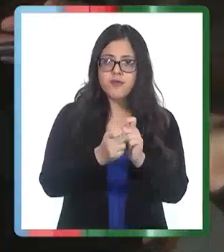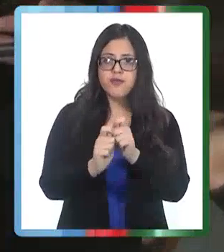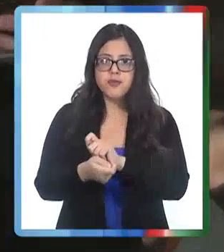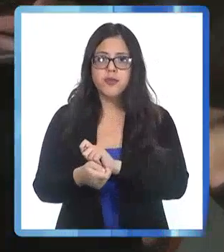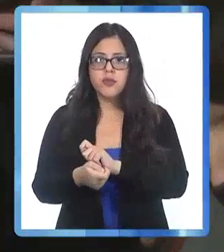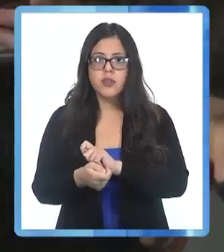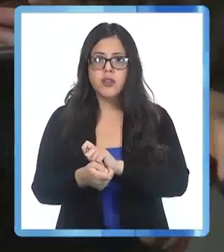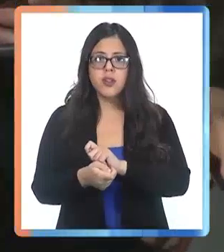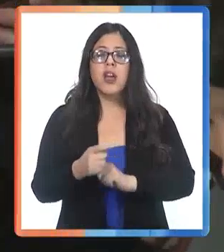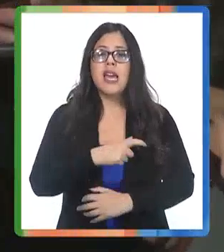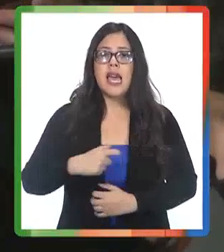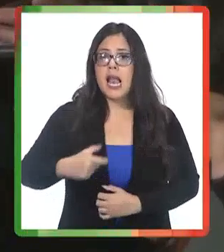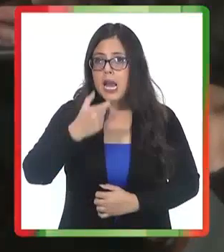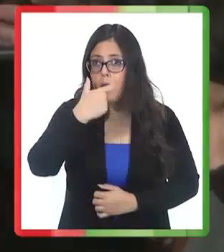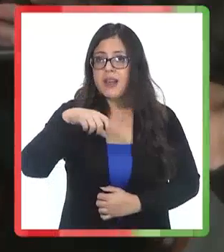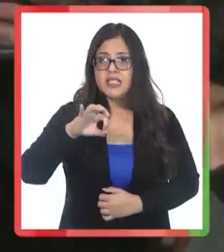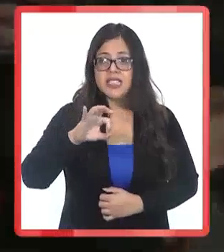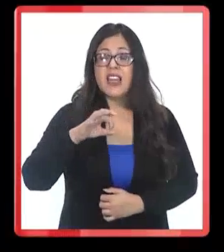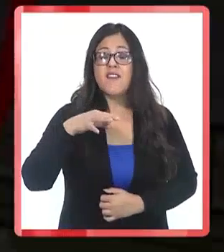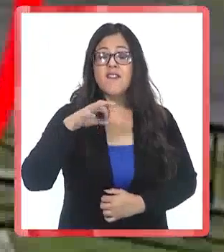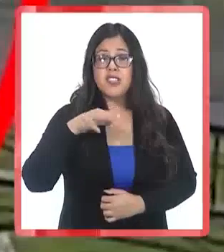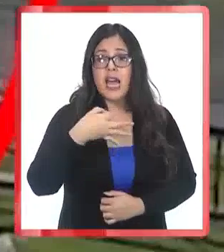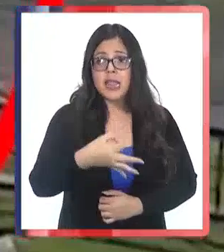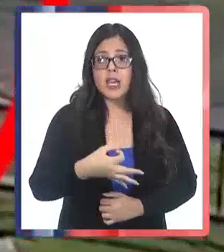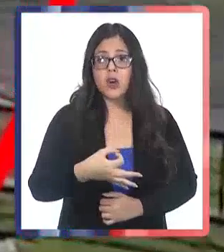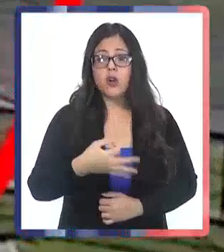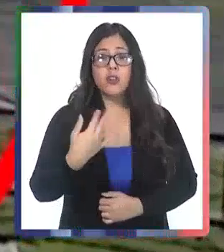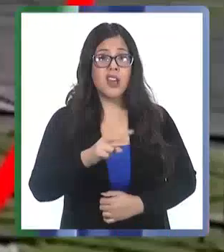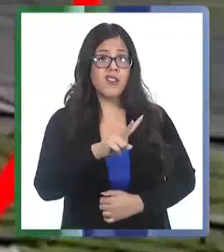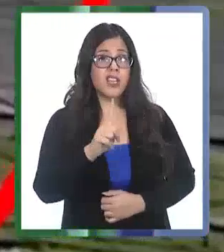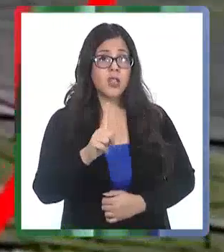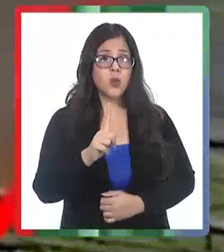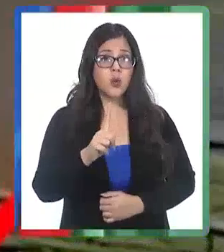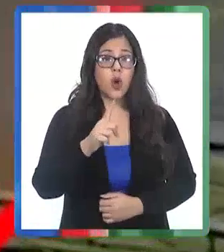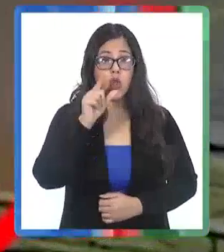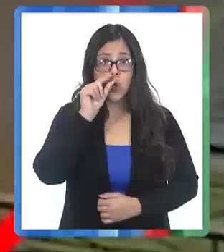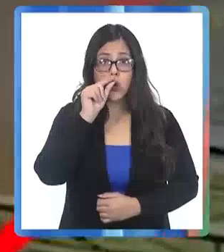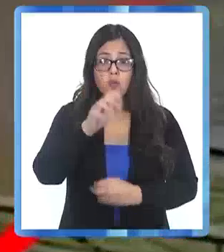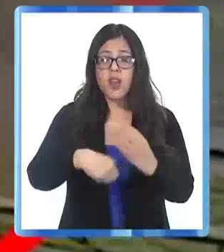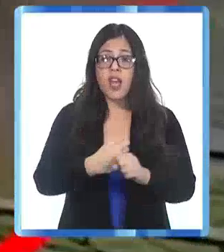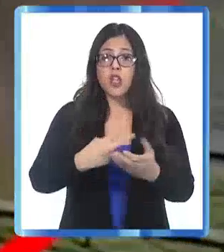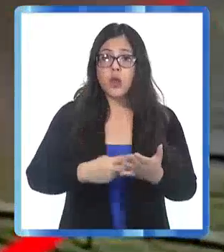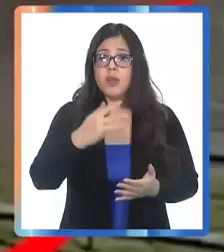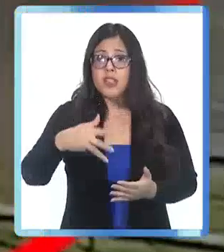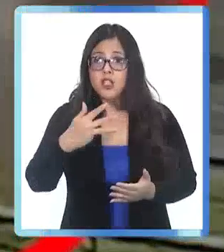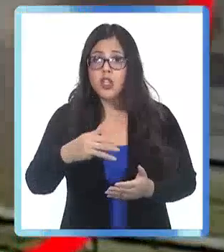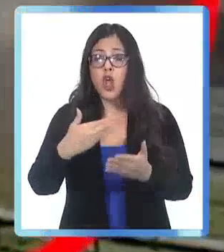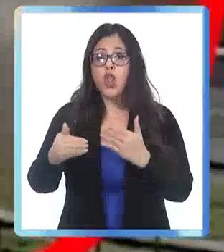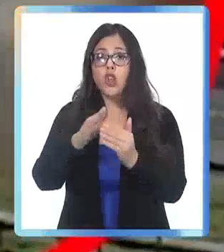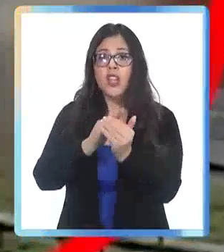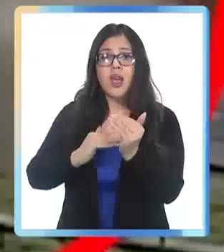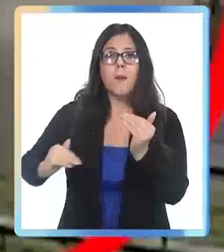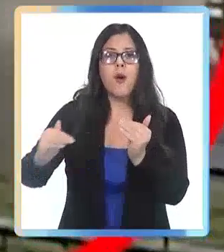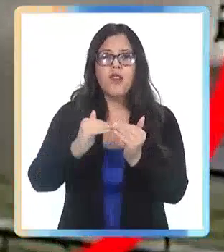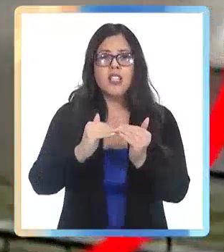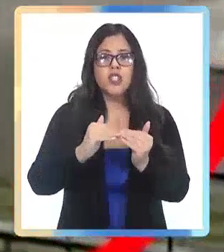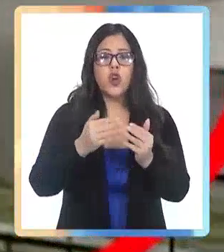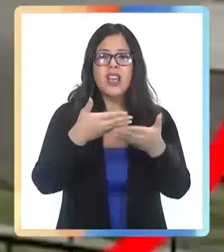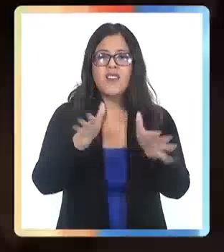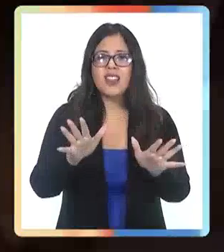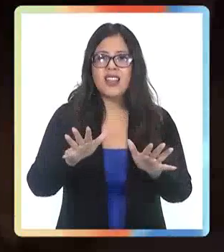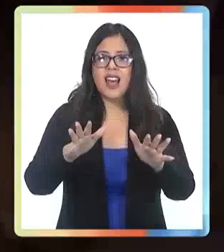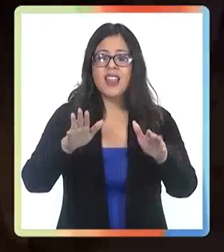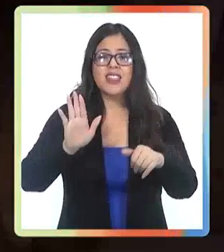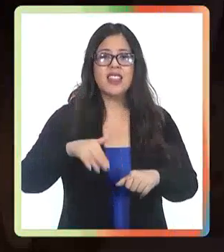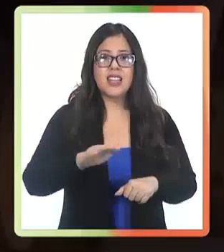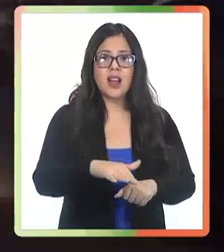esta modificación, y el presidente así lo ha establecido. El 21 de octubre de 2019, frente a la población Libertad de Talcahuano,